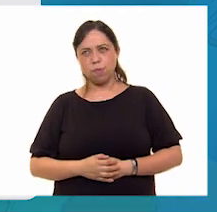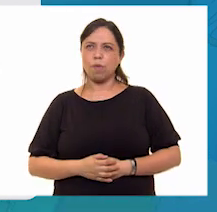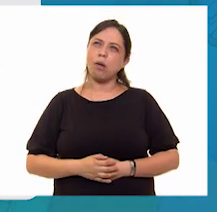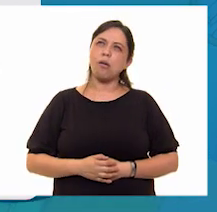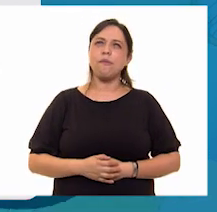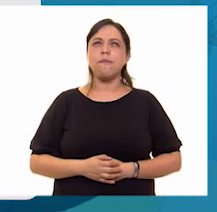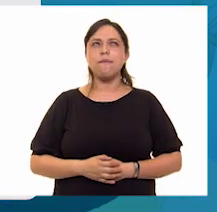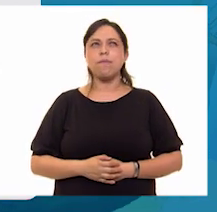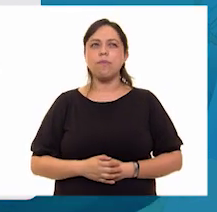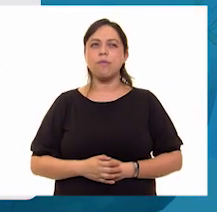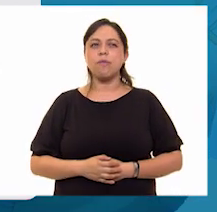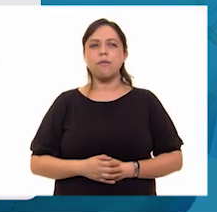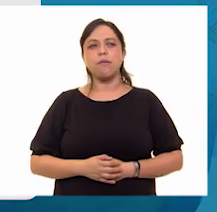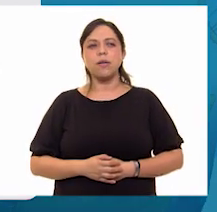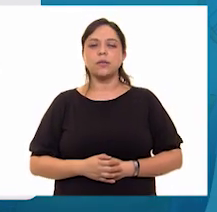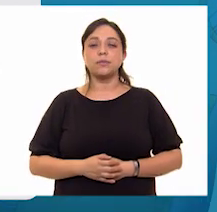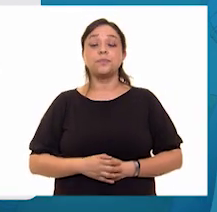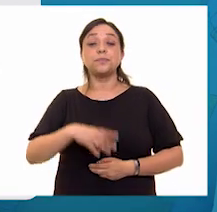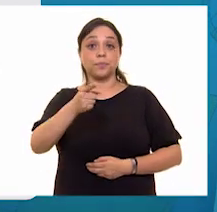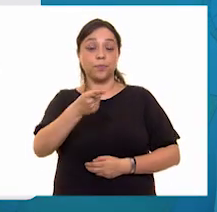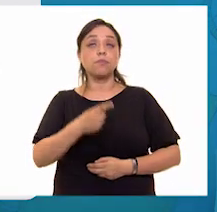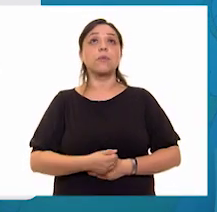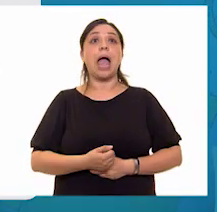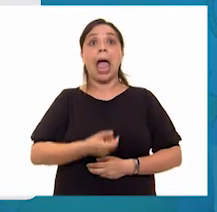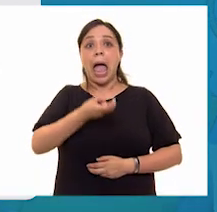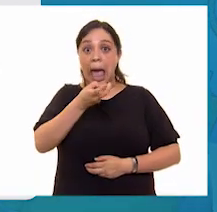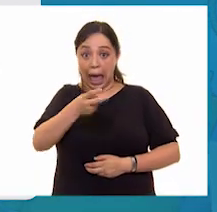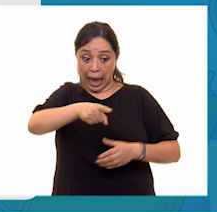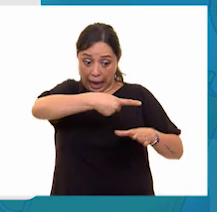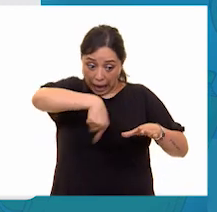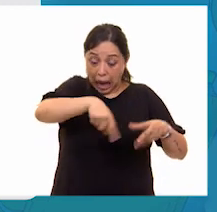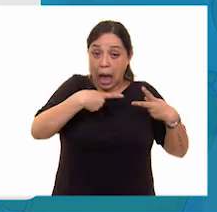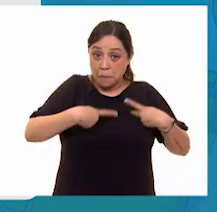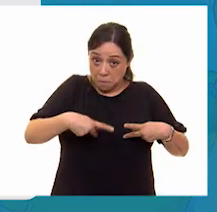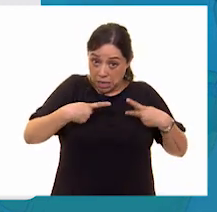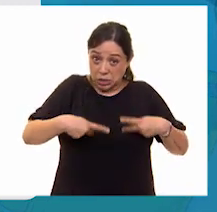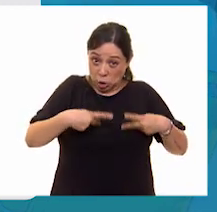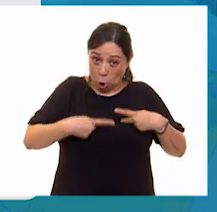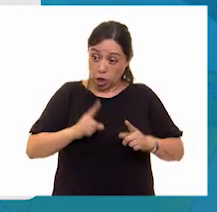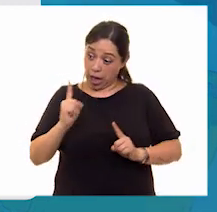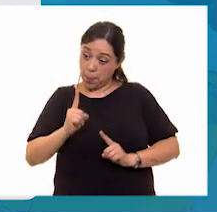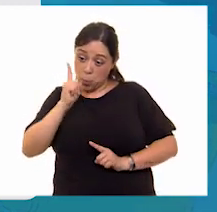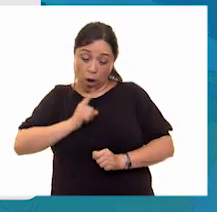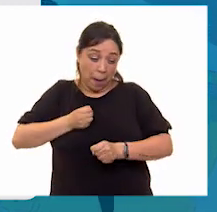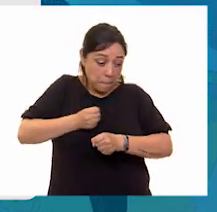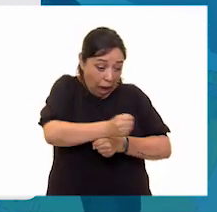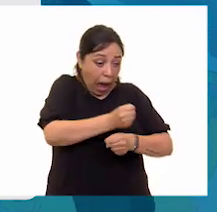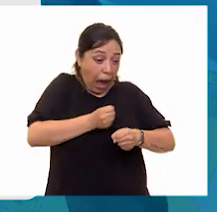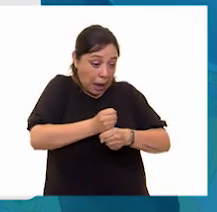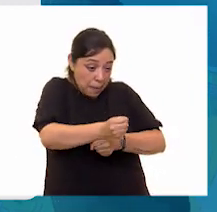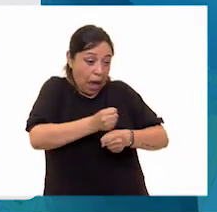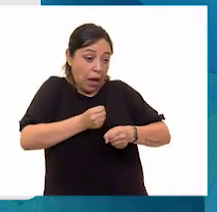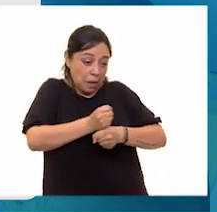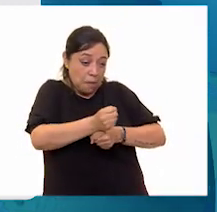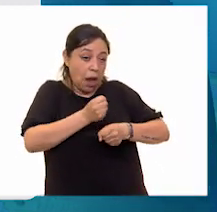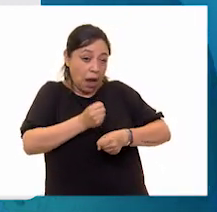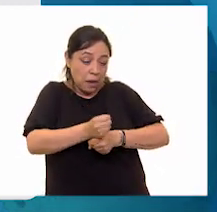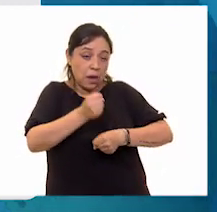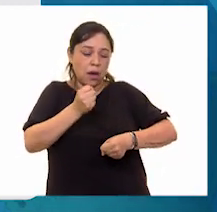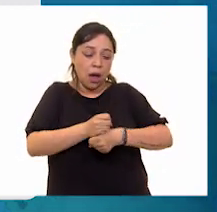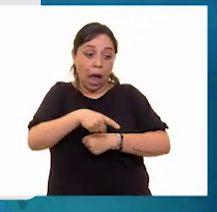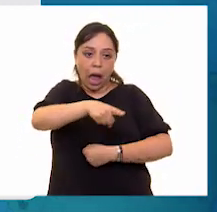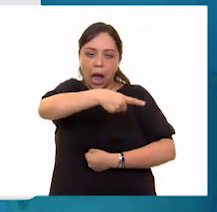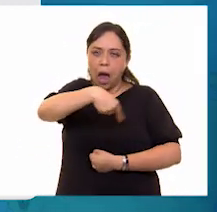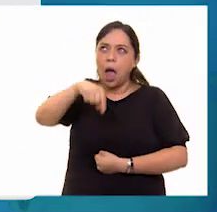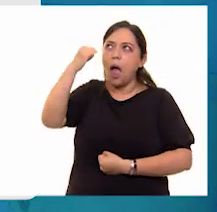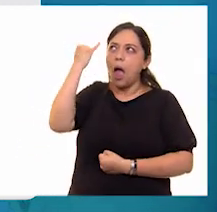algo así. Así viven, soportando los abusos de la señora, hasta que se les ocurre una idea genial